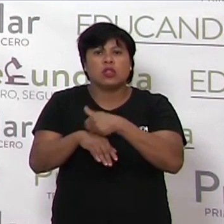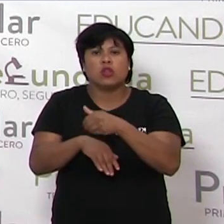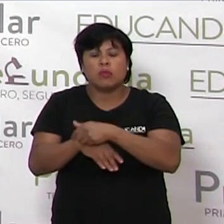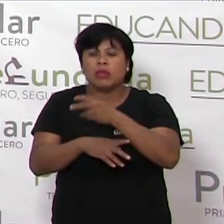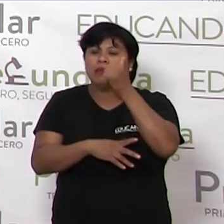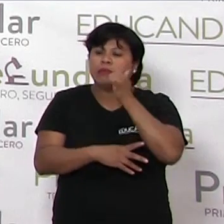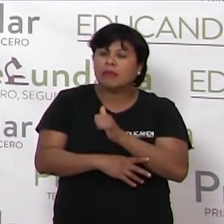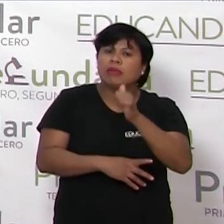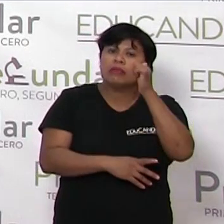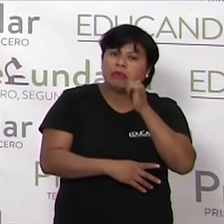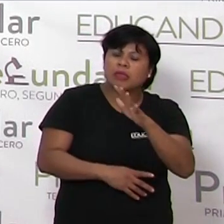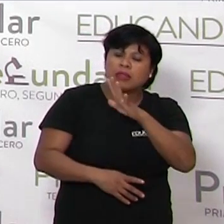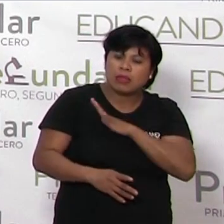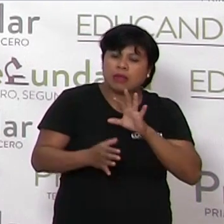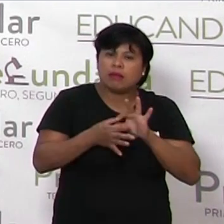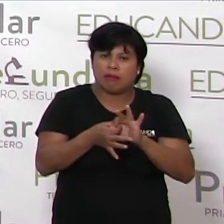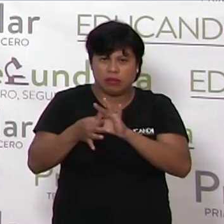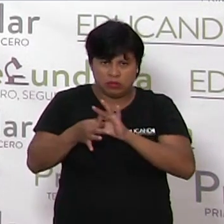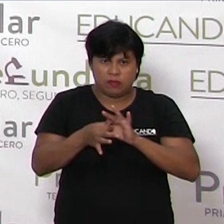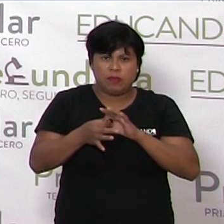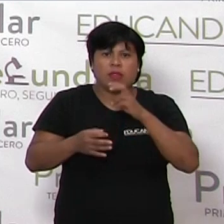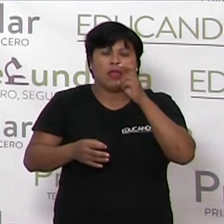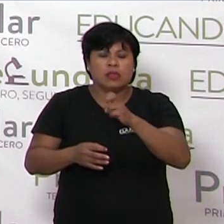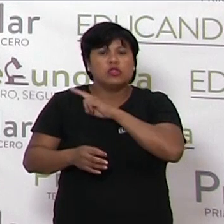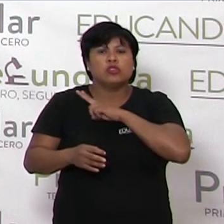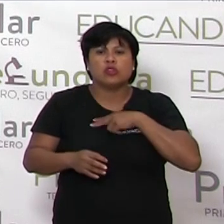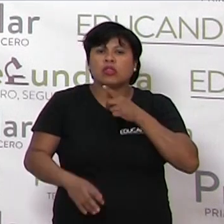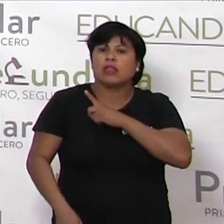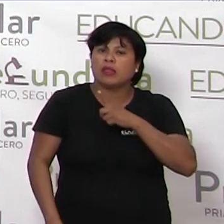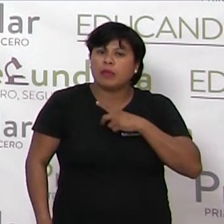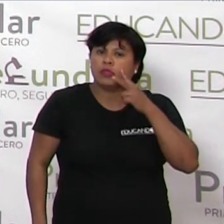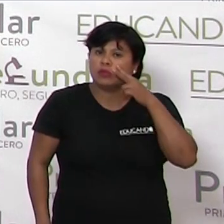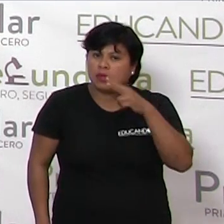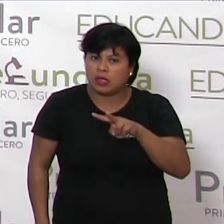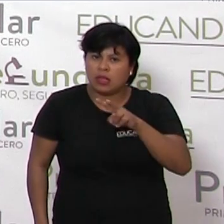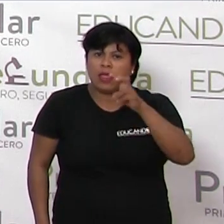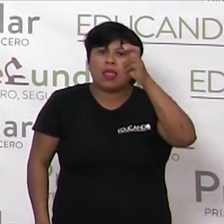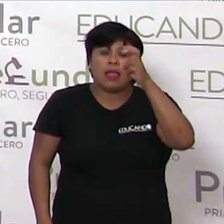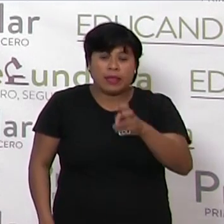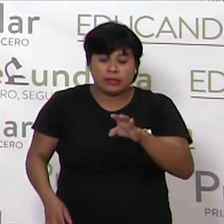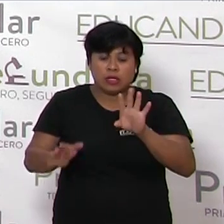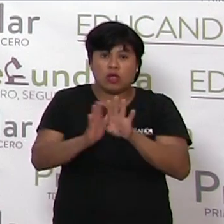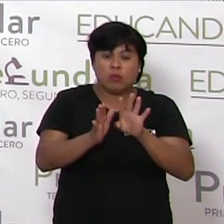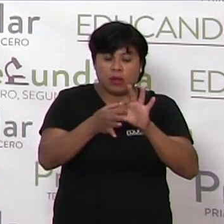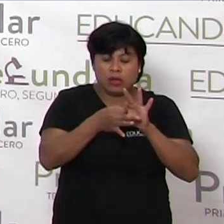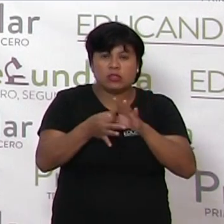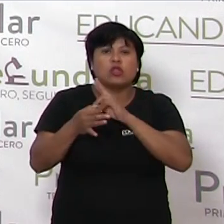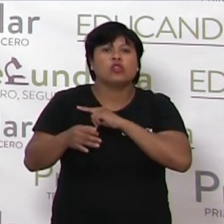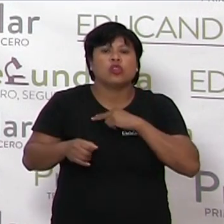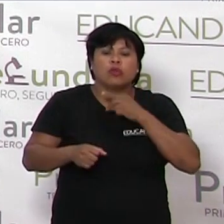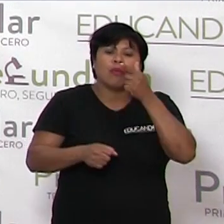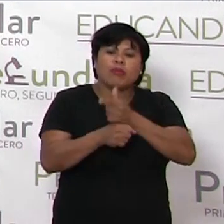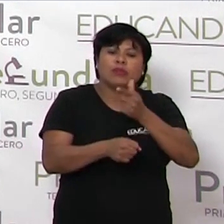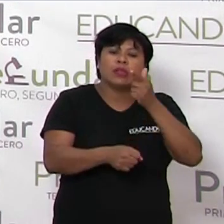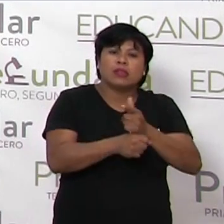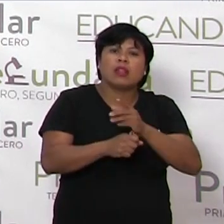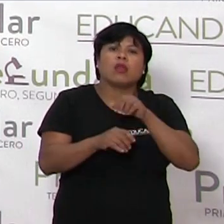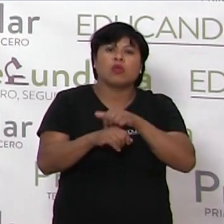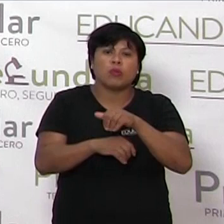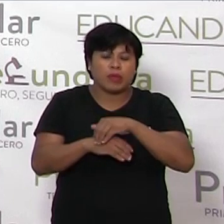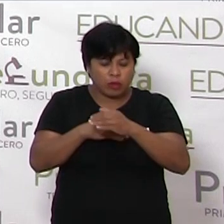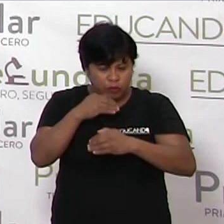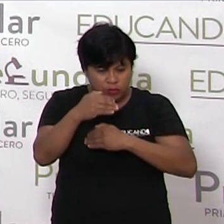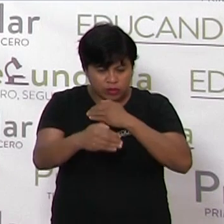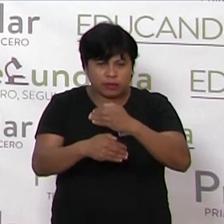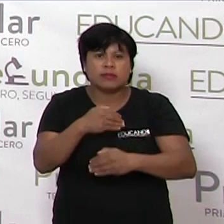que estos números siempre tienen una relación y hay que localizarla. A partir de esa relación vamos a encontrar el